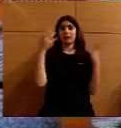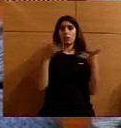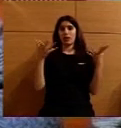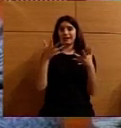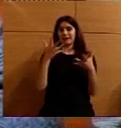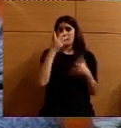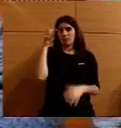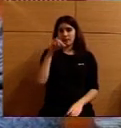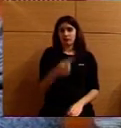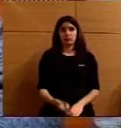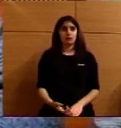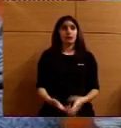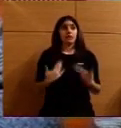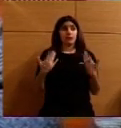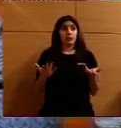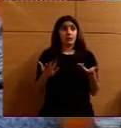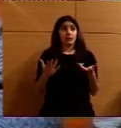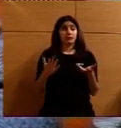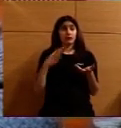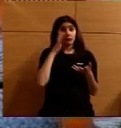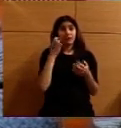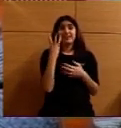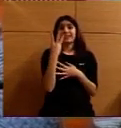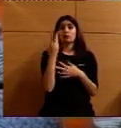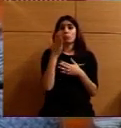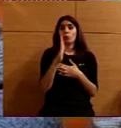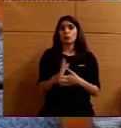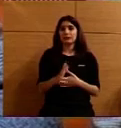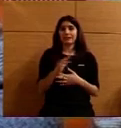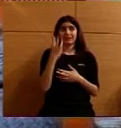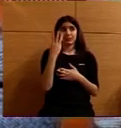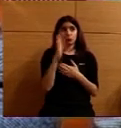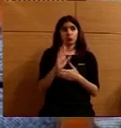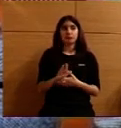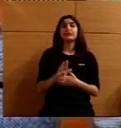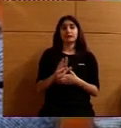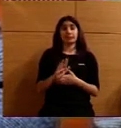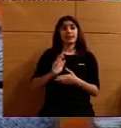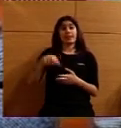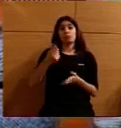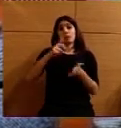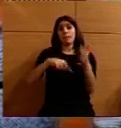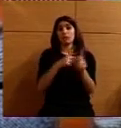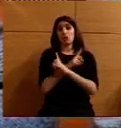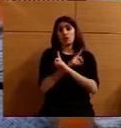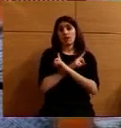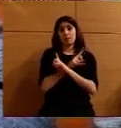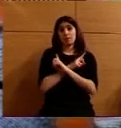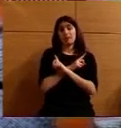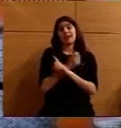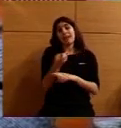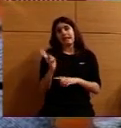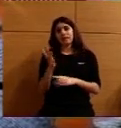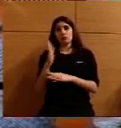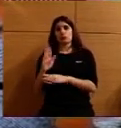posible. En principio es las tres propuestas que traemos y luego, pues en el mes de noviembre, acabaremos con el